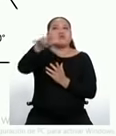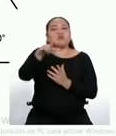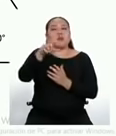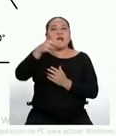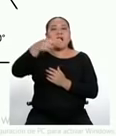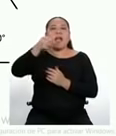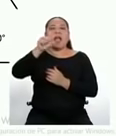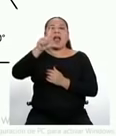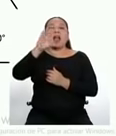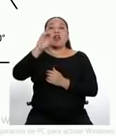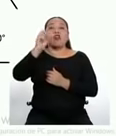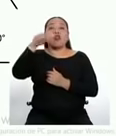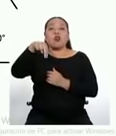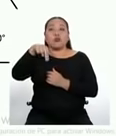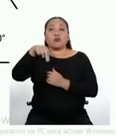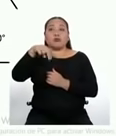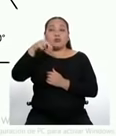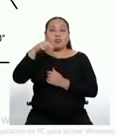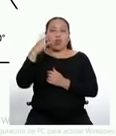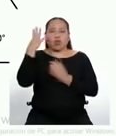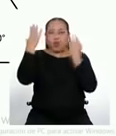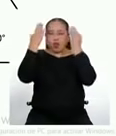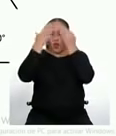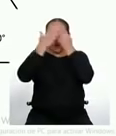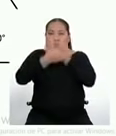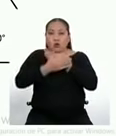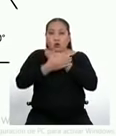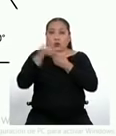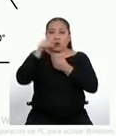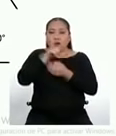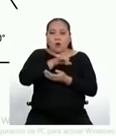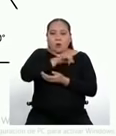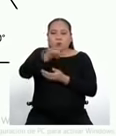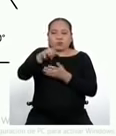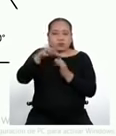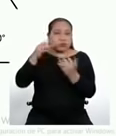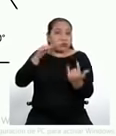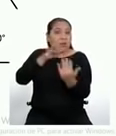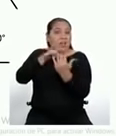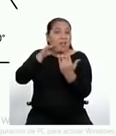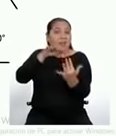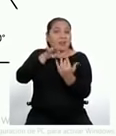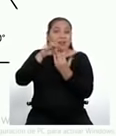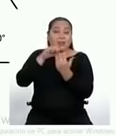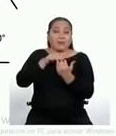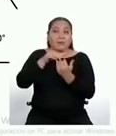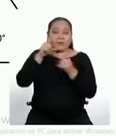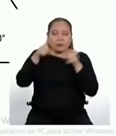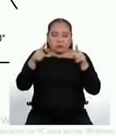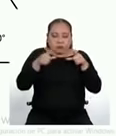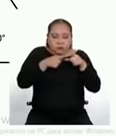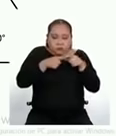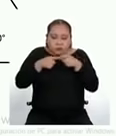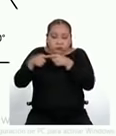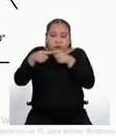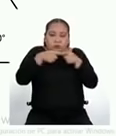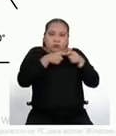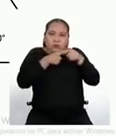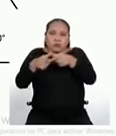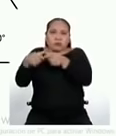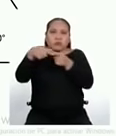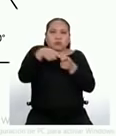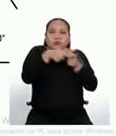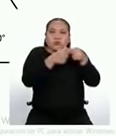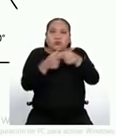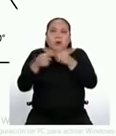una nave de batalla. Y esta nave de batalla tiene dicha disposición triangular para poder ir más rápido